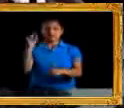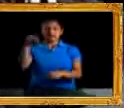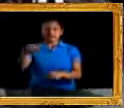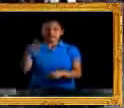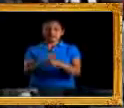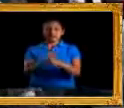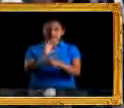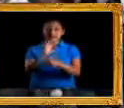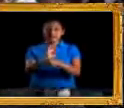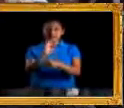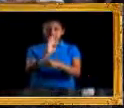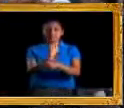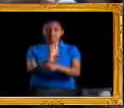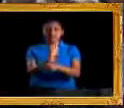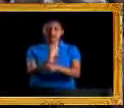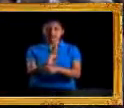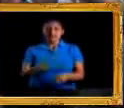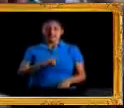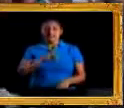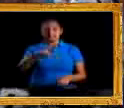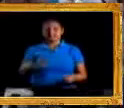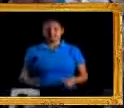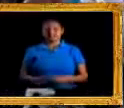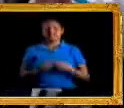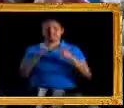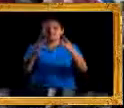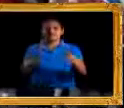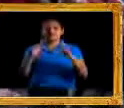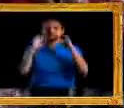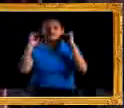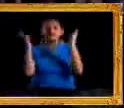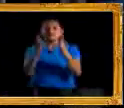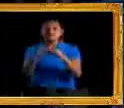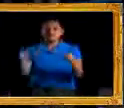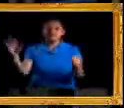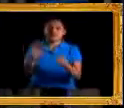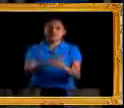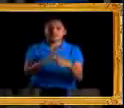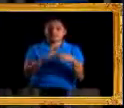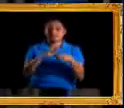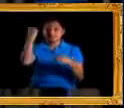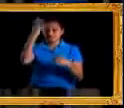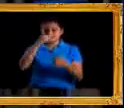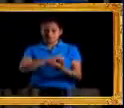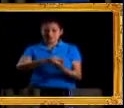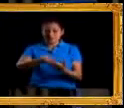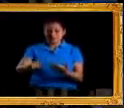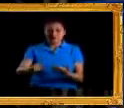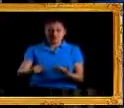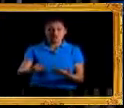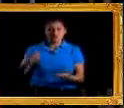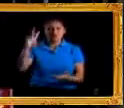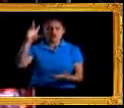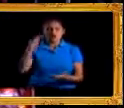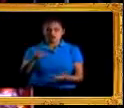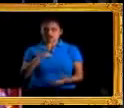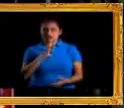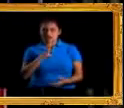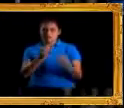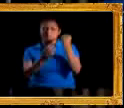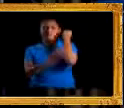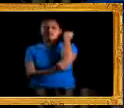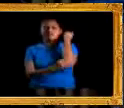Ebenezer, está recibiendo la revelación, está recibiendo la llenura del Espíritu Santo. No tiene escasez de